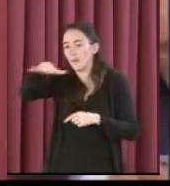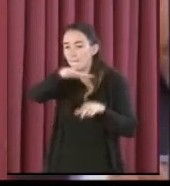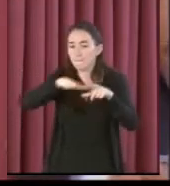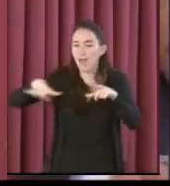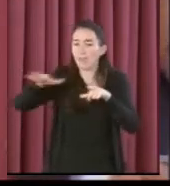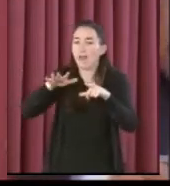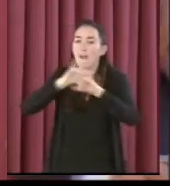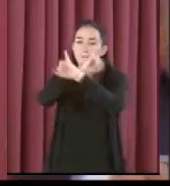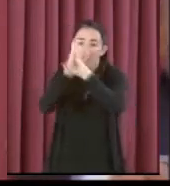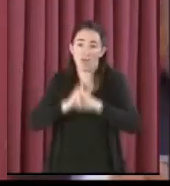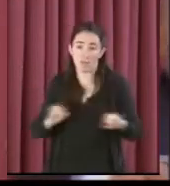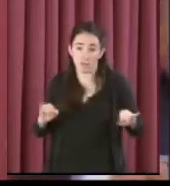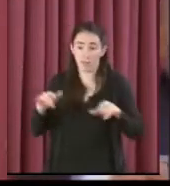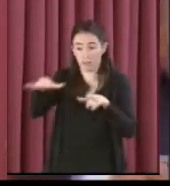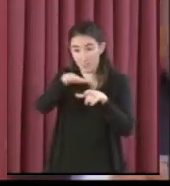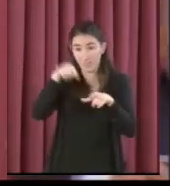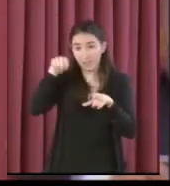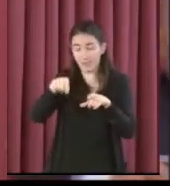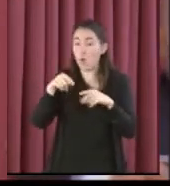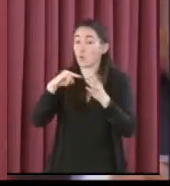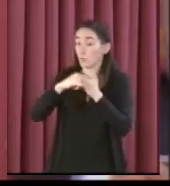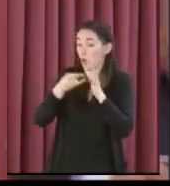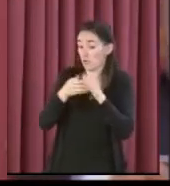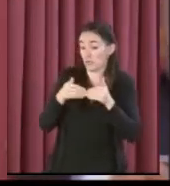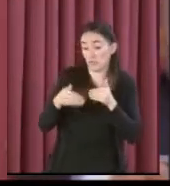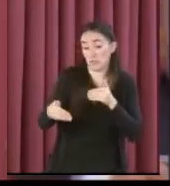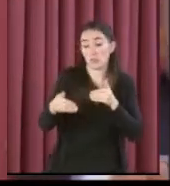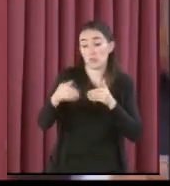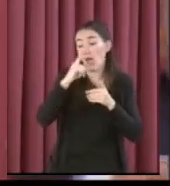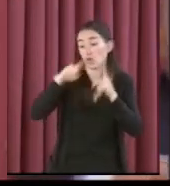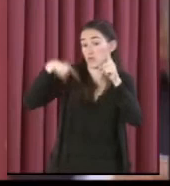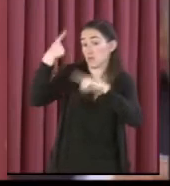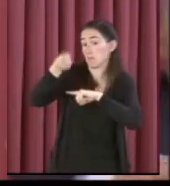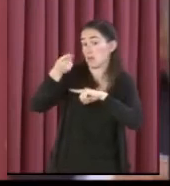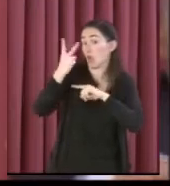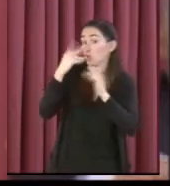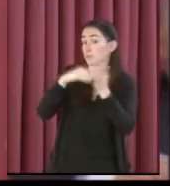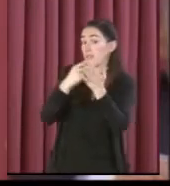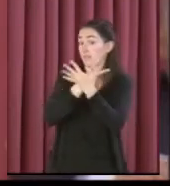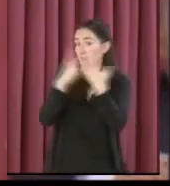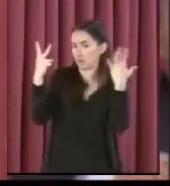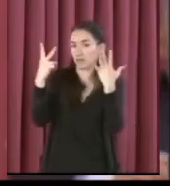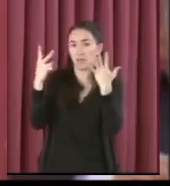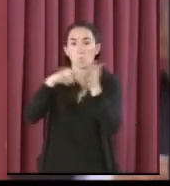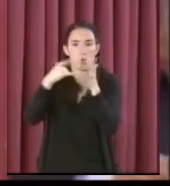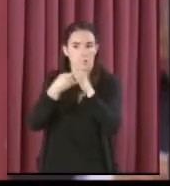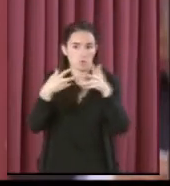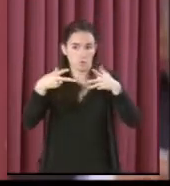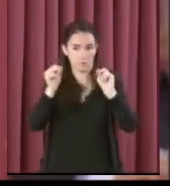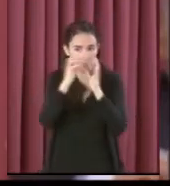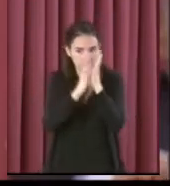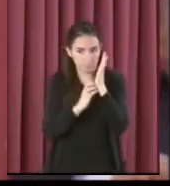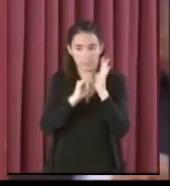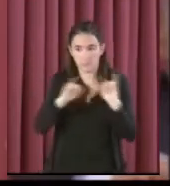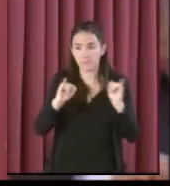Paz, cuyo proyecto estará terminado el primer trimestre del 2017, y la Glorieta del Doctor Zubía, que